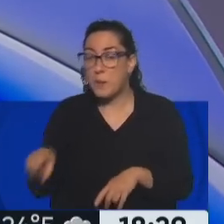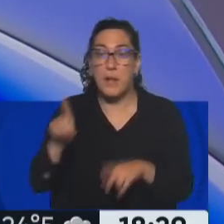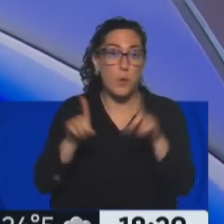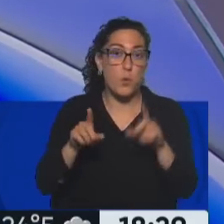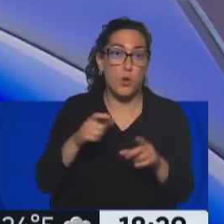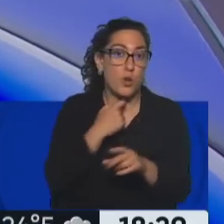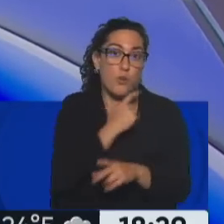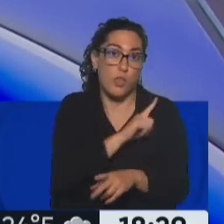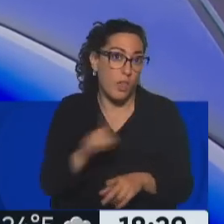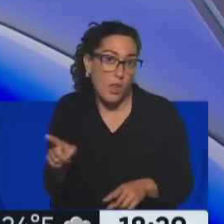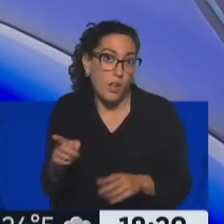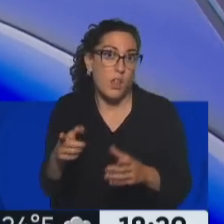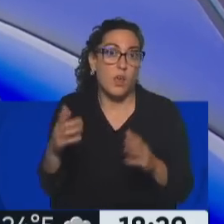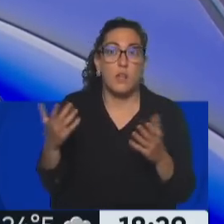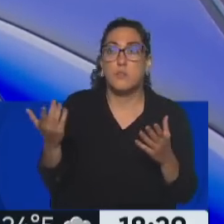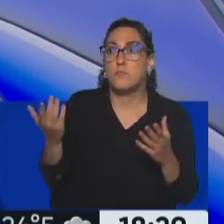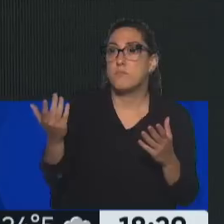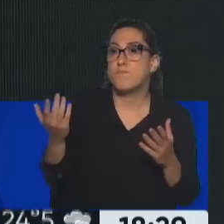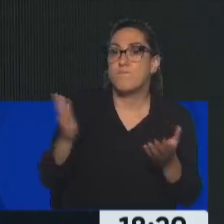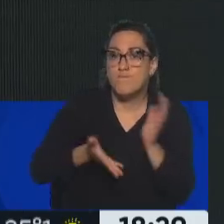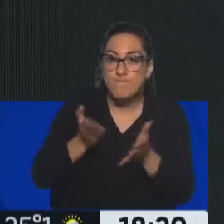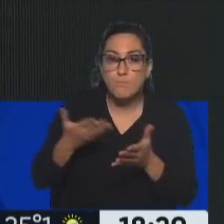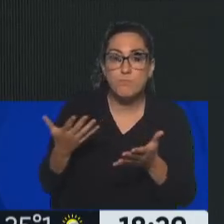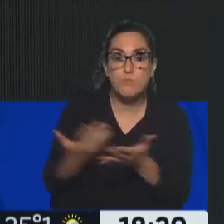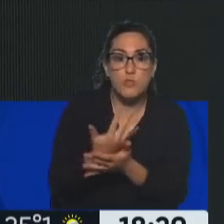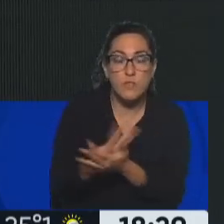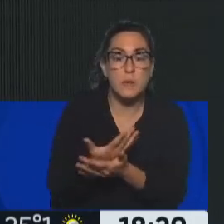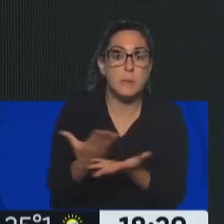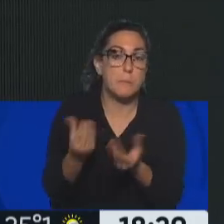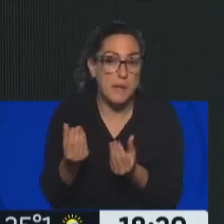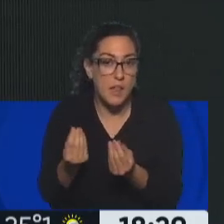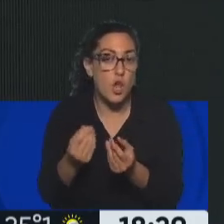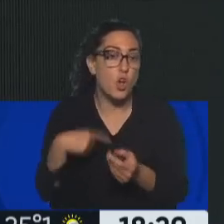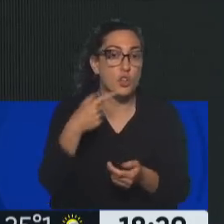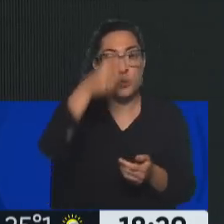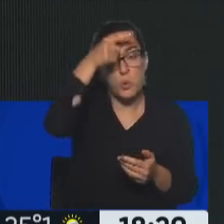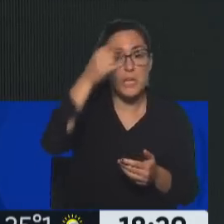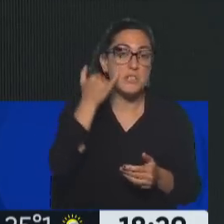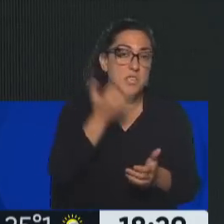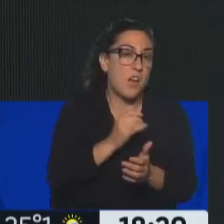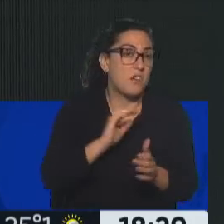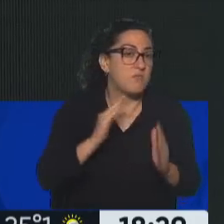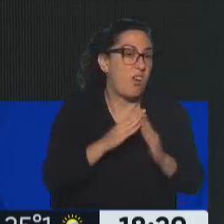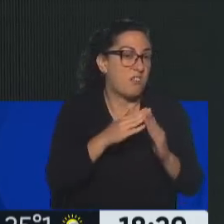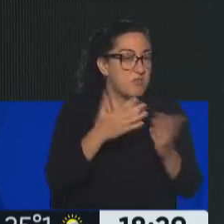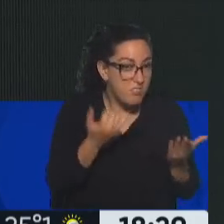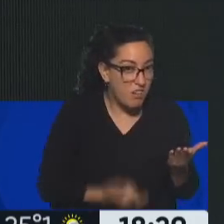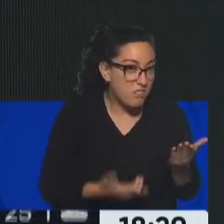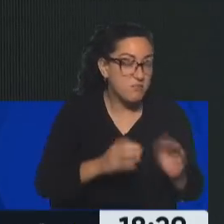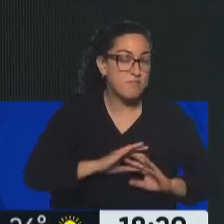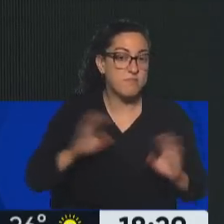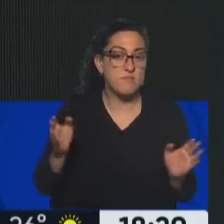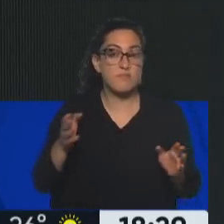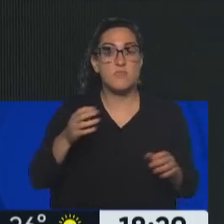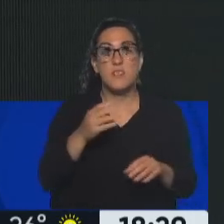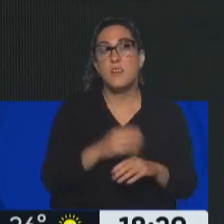tienen a dónde hacerlo, por miedo a represalias, otros porque ya están instalados en Turquía y porque además son,